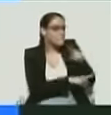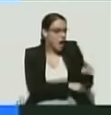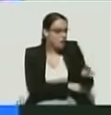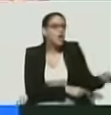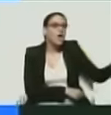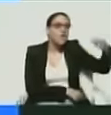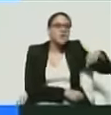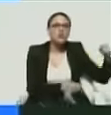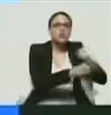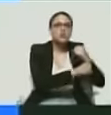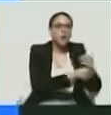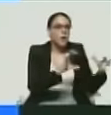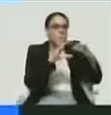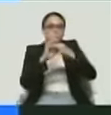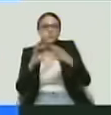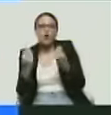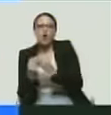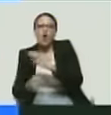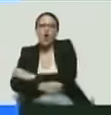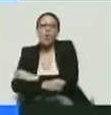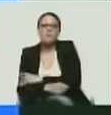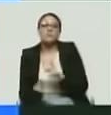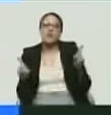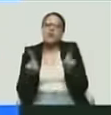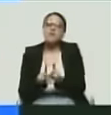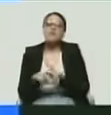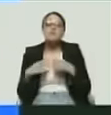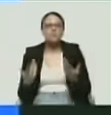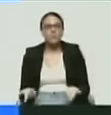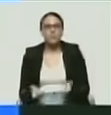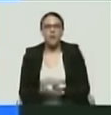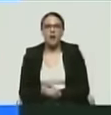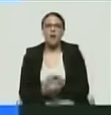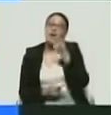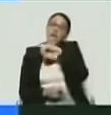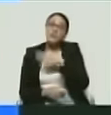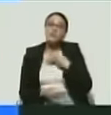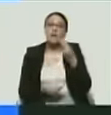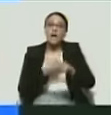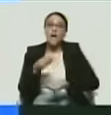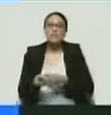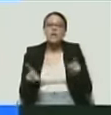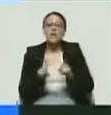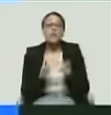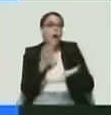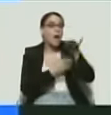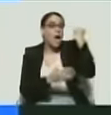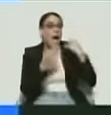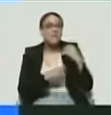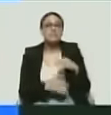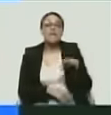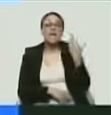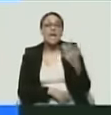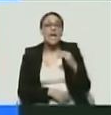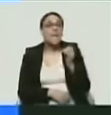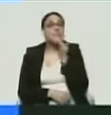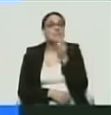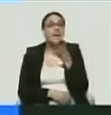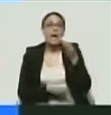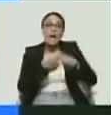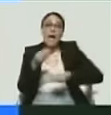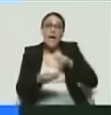las mismas cosas que decían en Ucrania, son las mismas cosas que decían en Italia en los años 30 y 40, las mismas cosas que decían